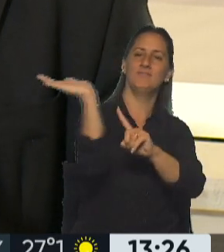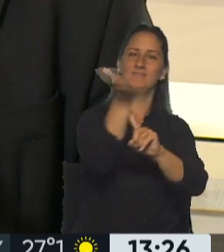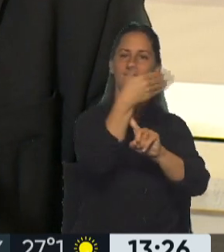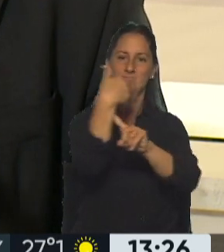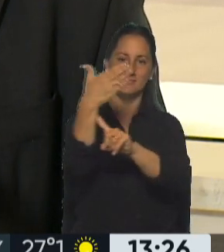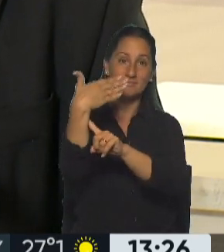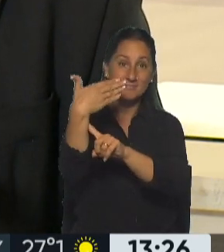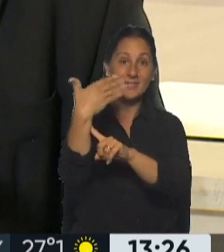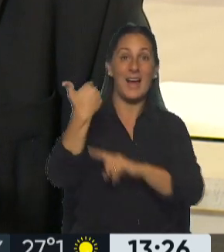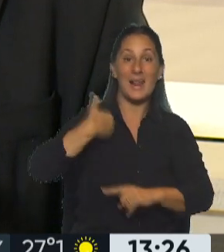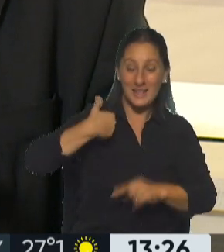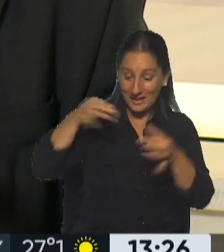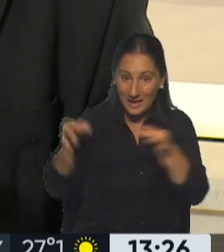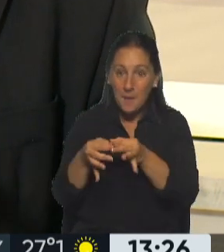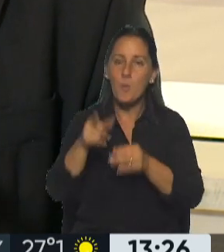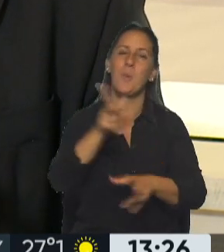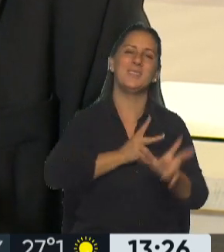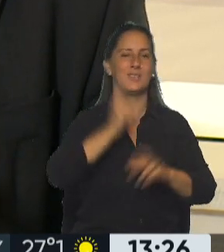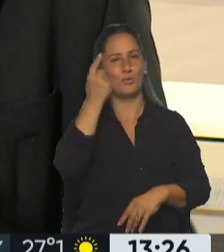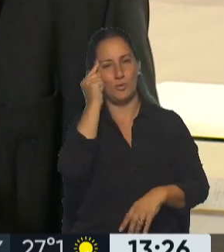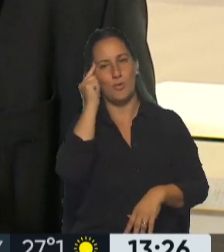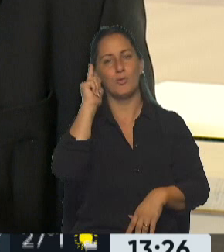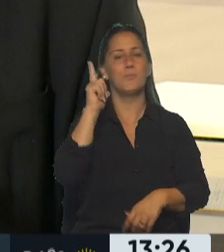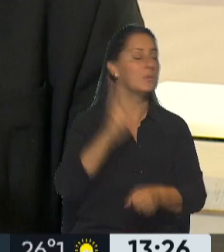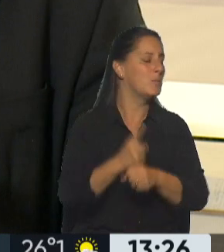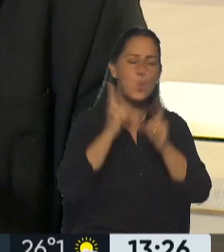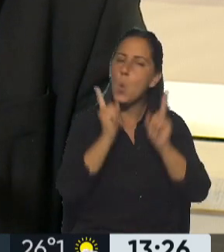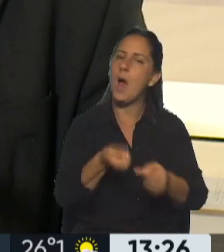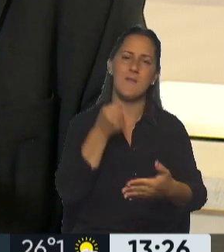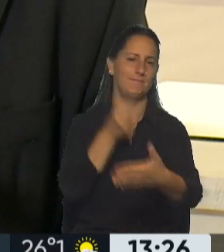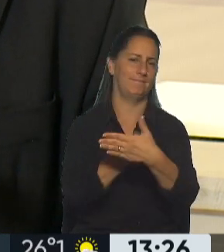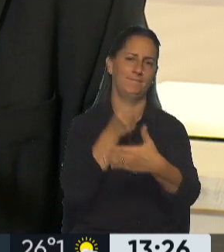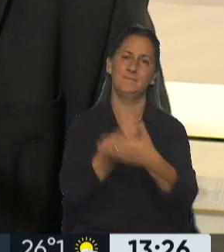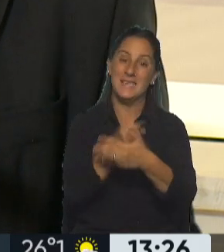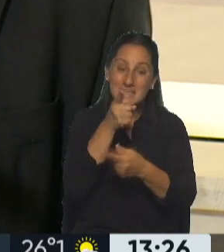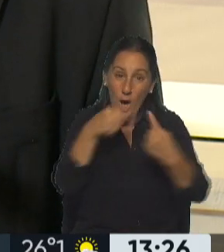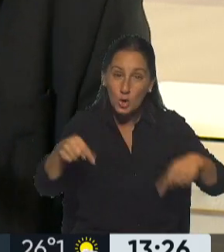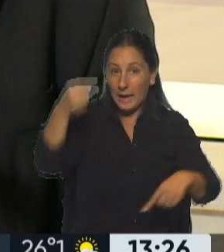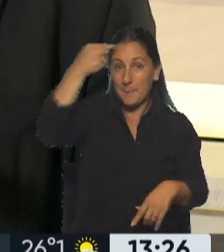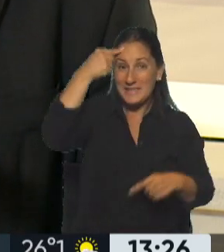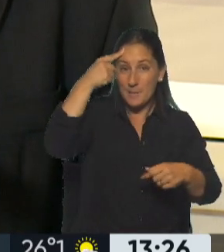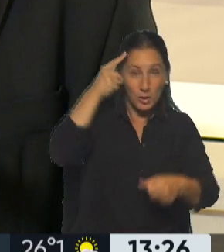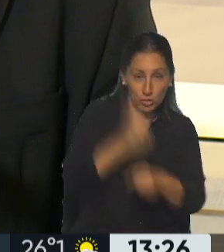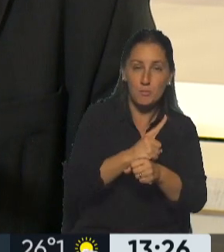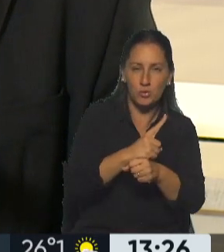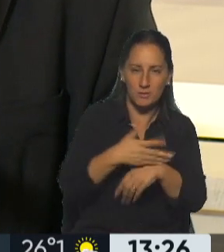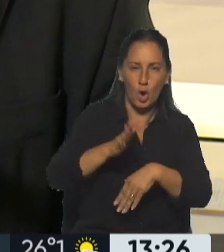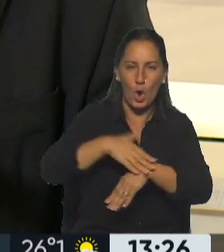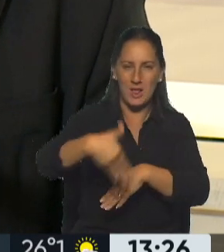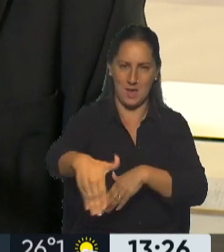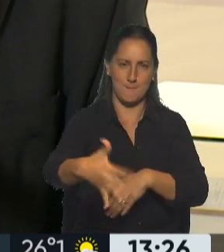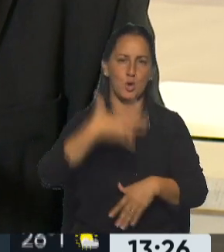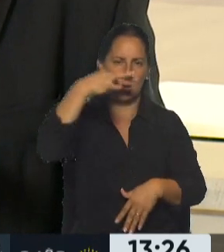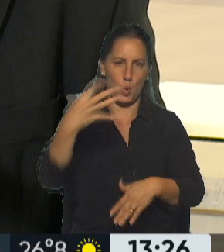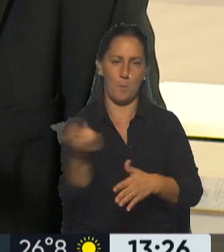me dirás lo mismo, que deliro, que es una fantasía y casi un imposible. Pero hay que luchar para que esos imposibles puedan ser realidad. Y lo que tienen que tener claro